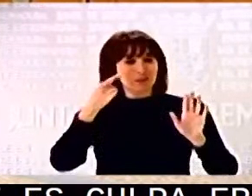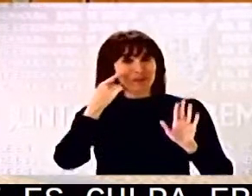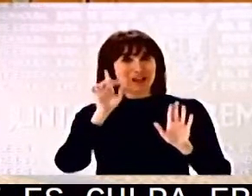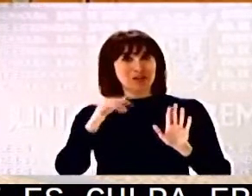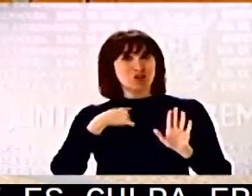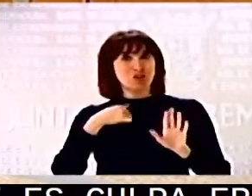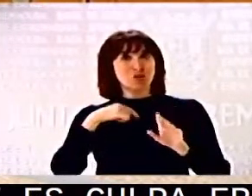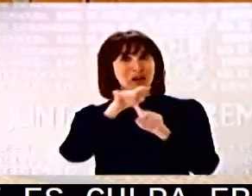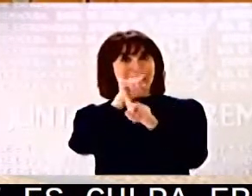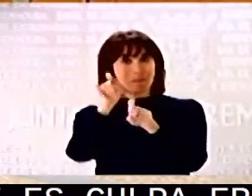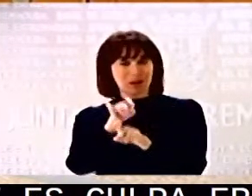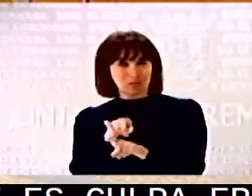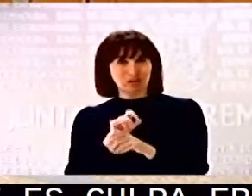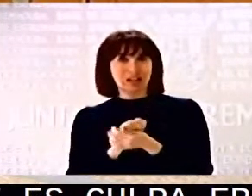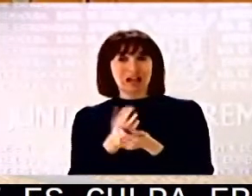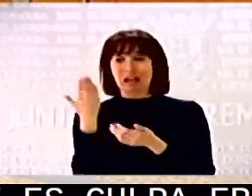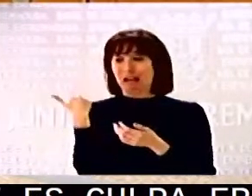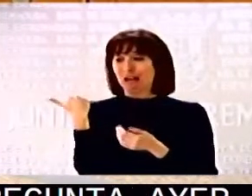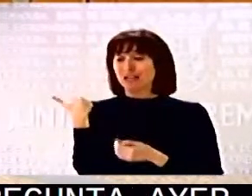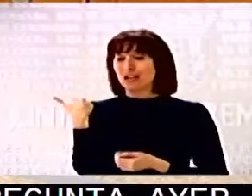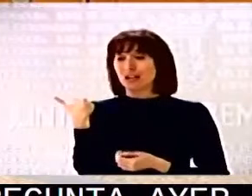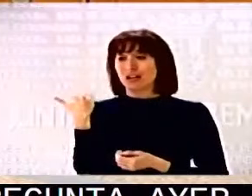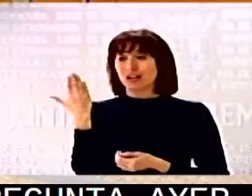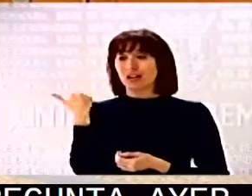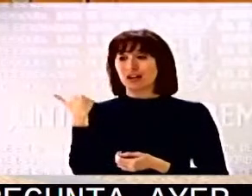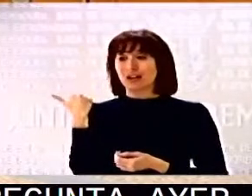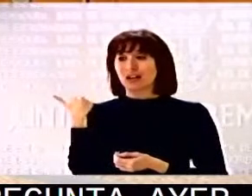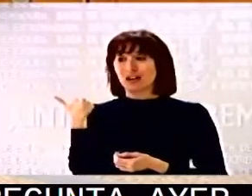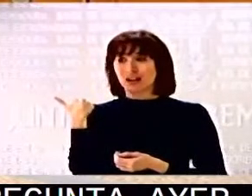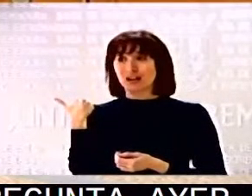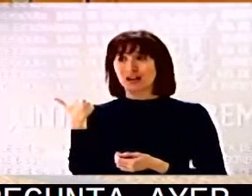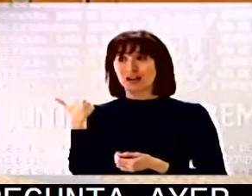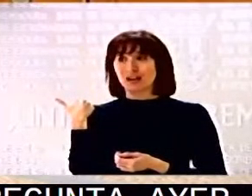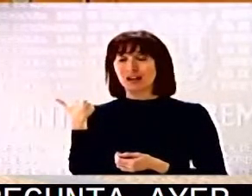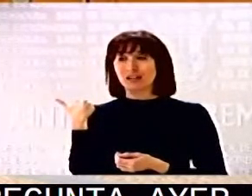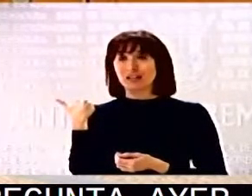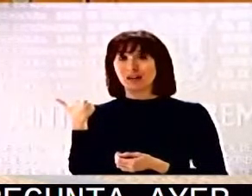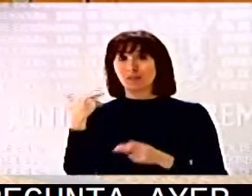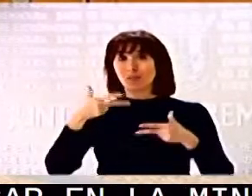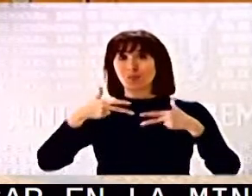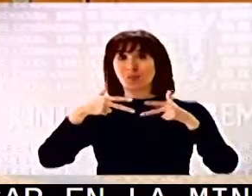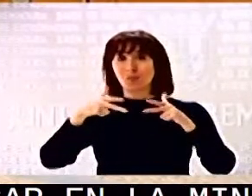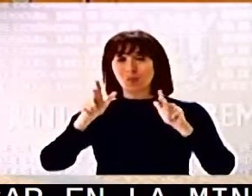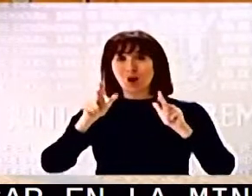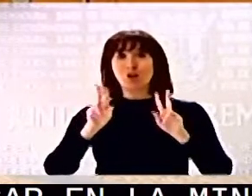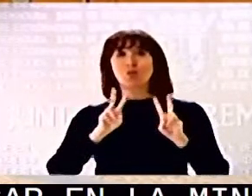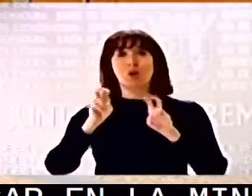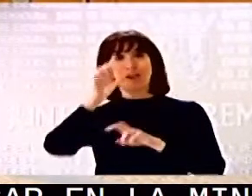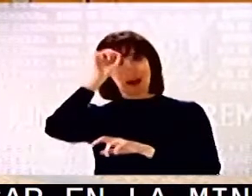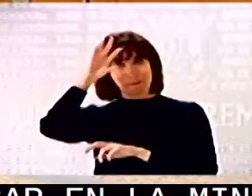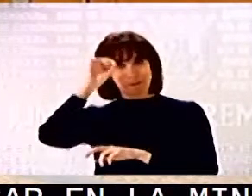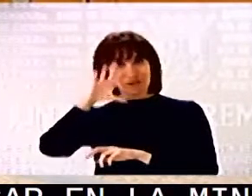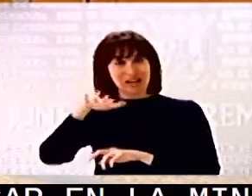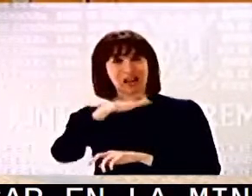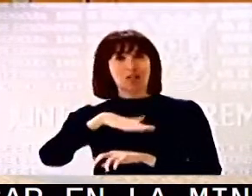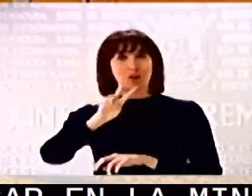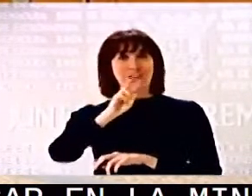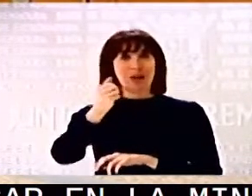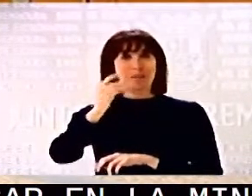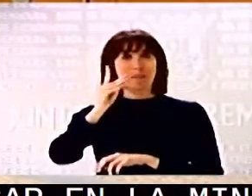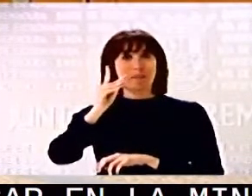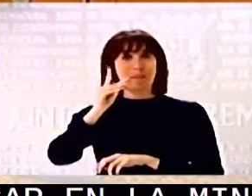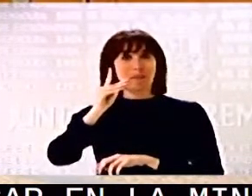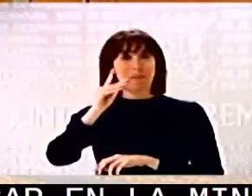pregunta. Ayer obtuvo licencia de nuevo para investigar en la mina de Valdeflores, con